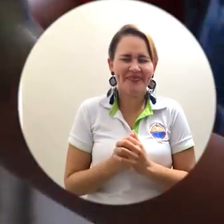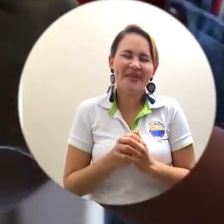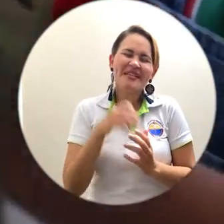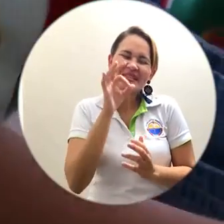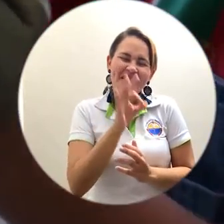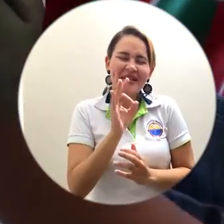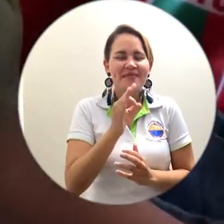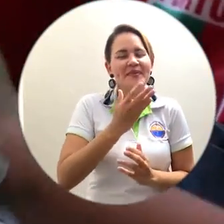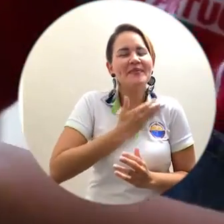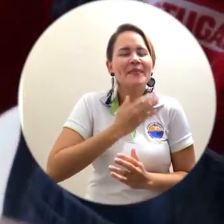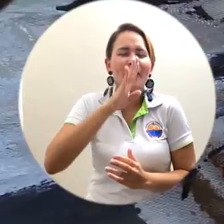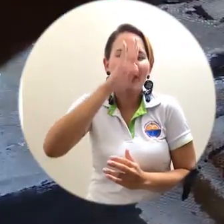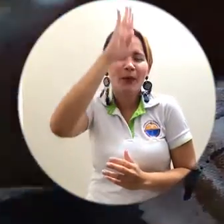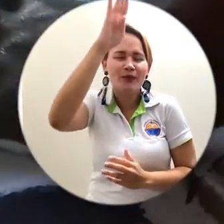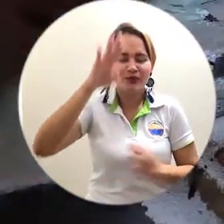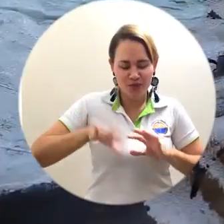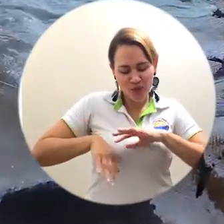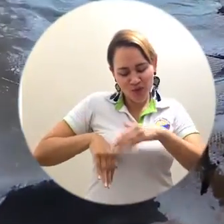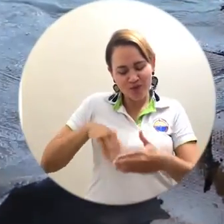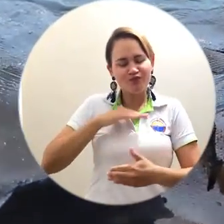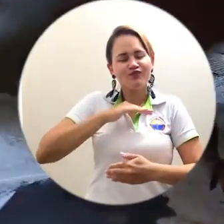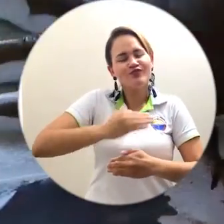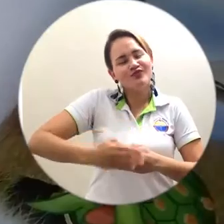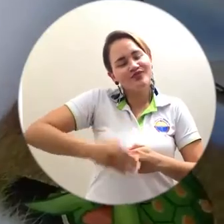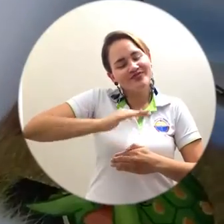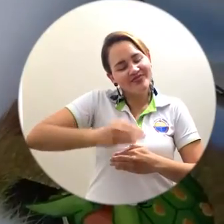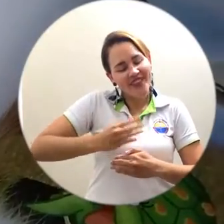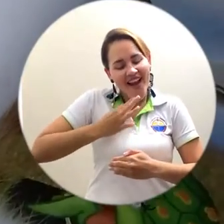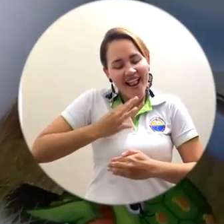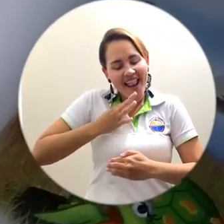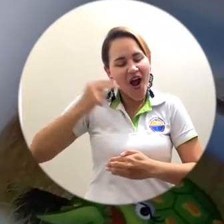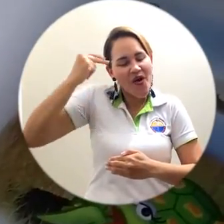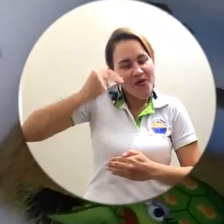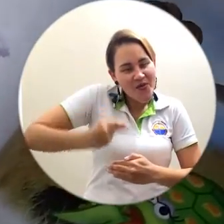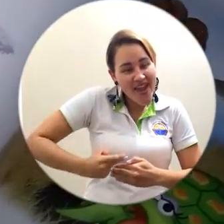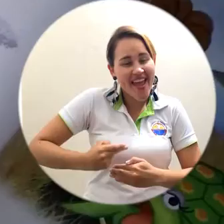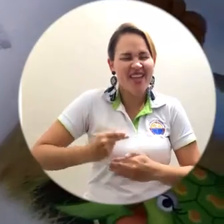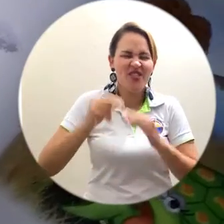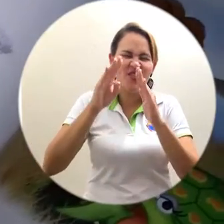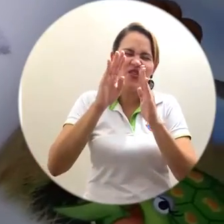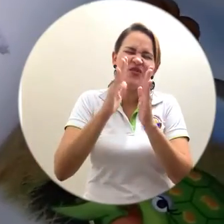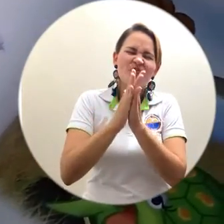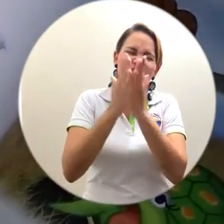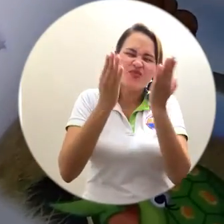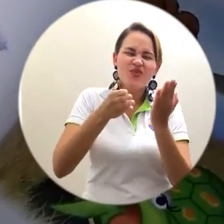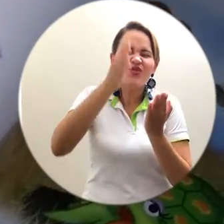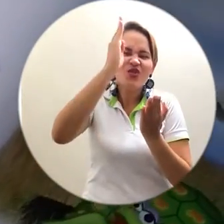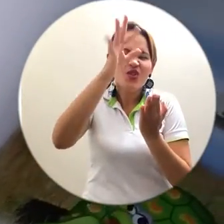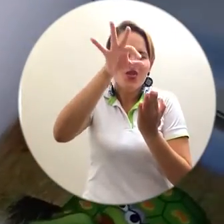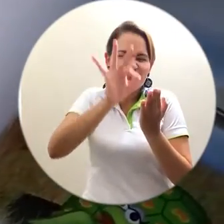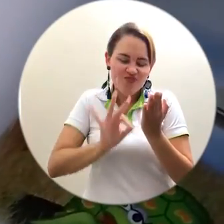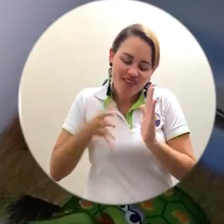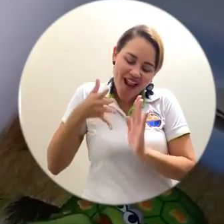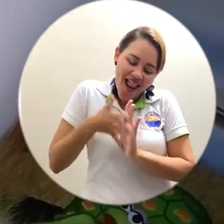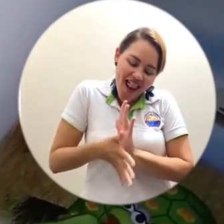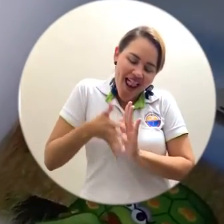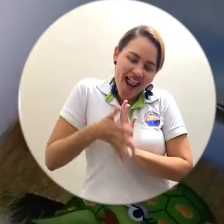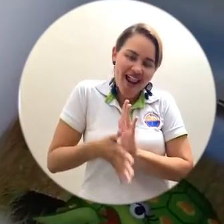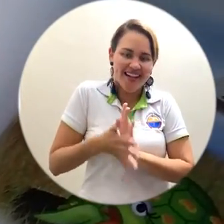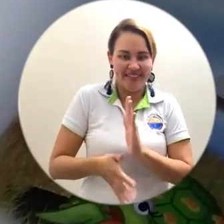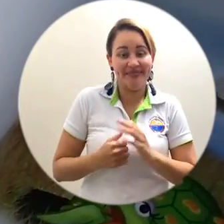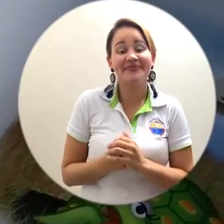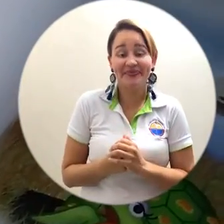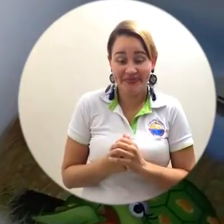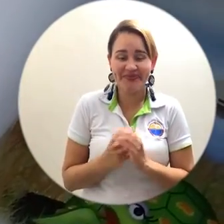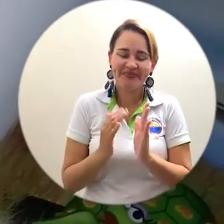en su vientre le solía leer cuentos e historias bíblicas. Porque las hormigas cultivan hongos,